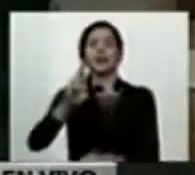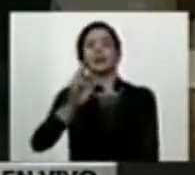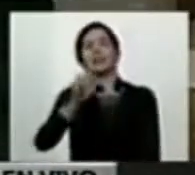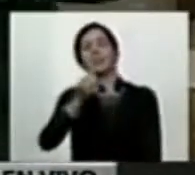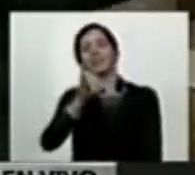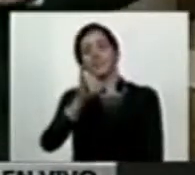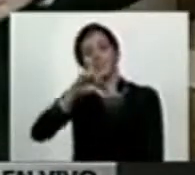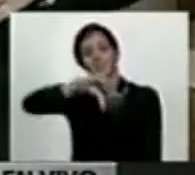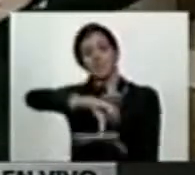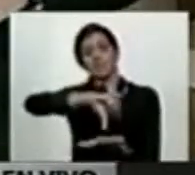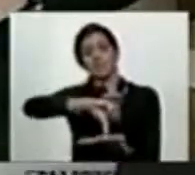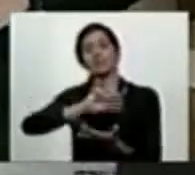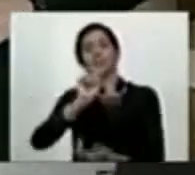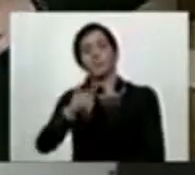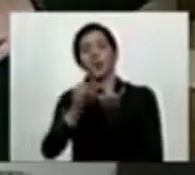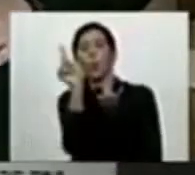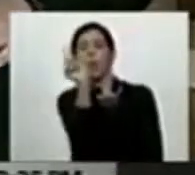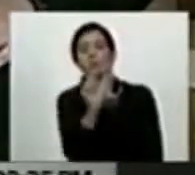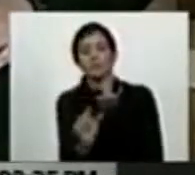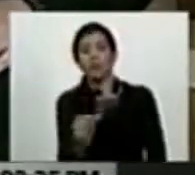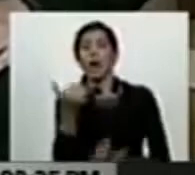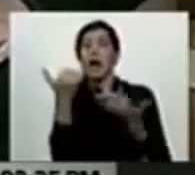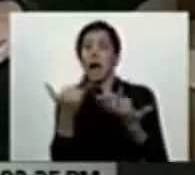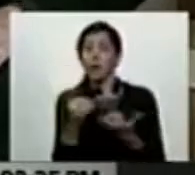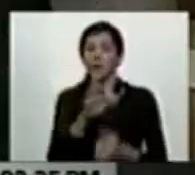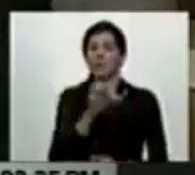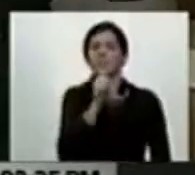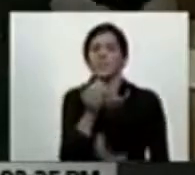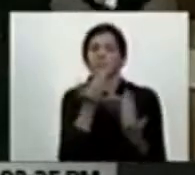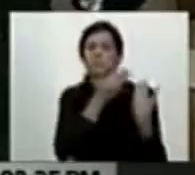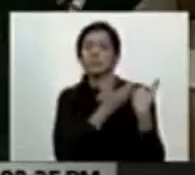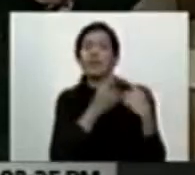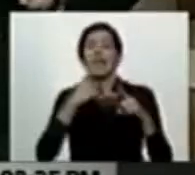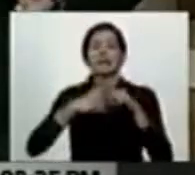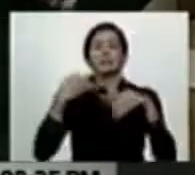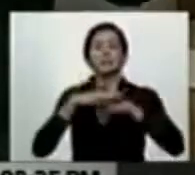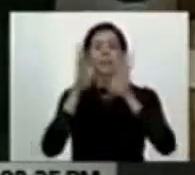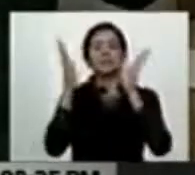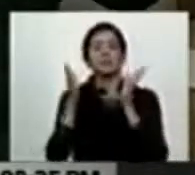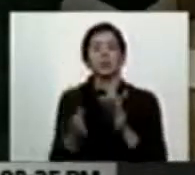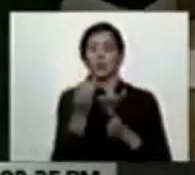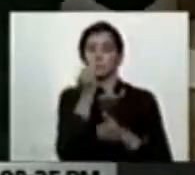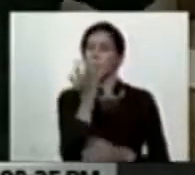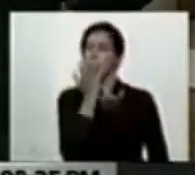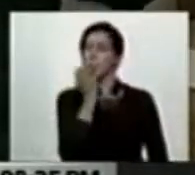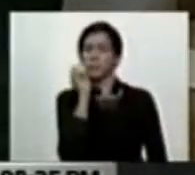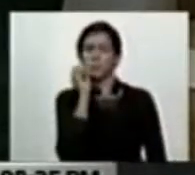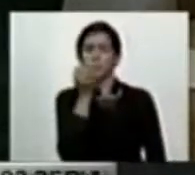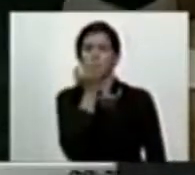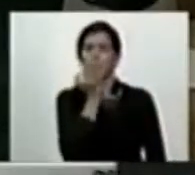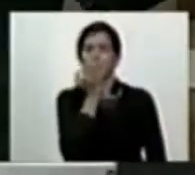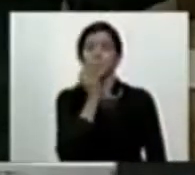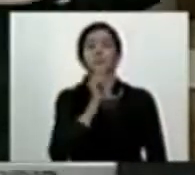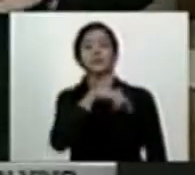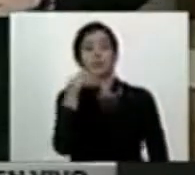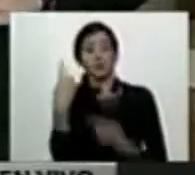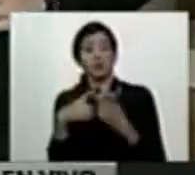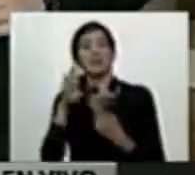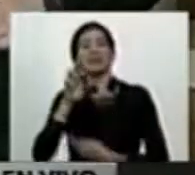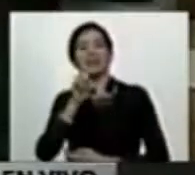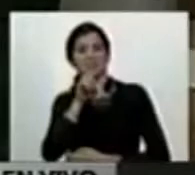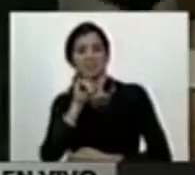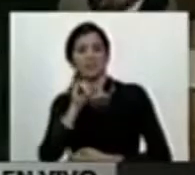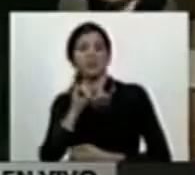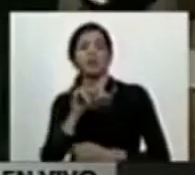Redi de Guayana. La Redi Central ahora será dirigida por el exministro de Alimentación, Carlos Osorio, y la Redi de